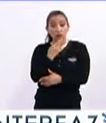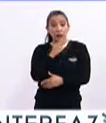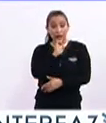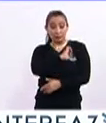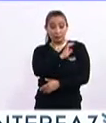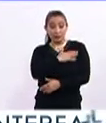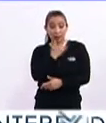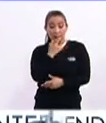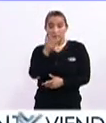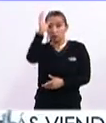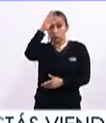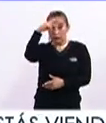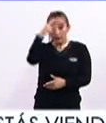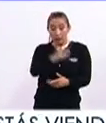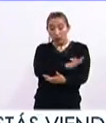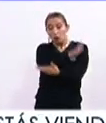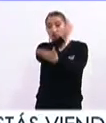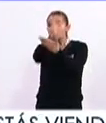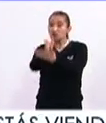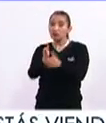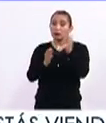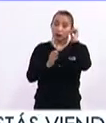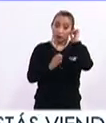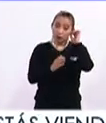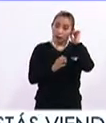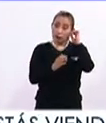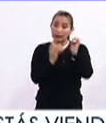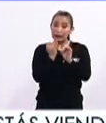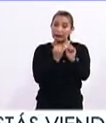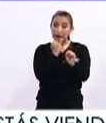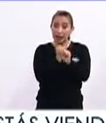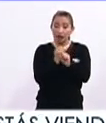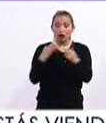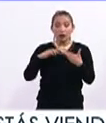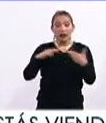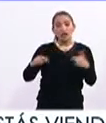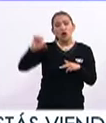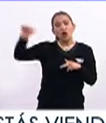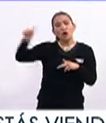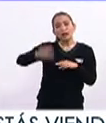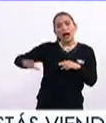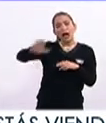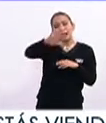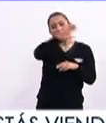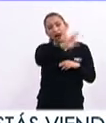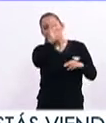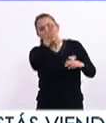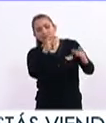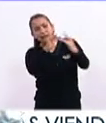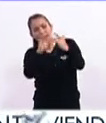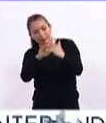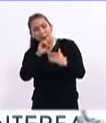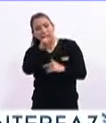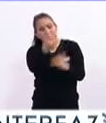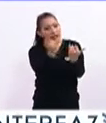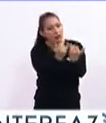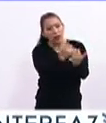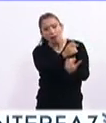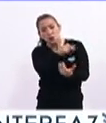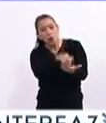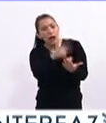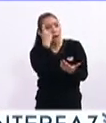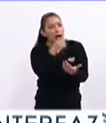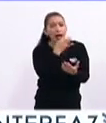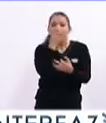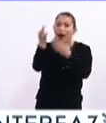español y la cultura mexicana a manera internacional, con vínculos a otras áreas universidades que también tienen espacios